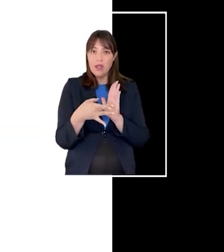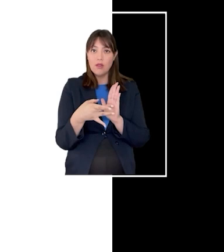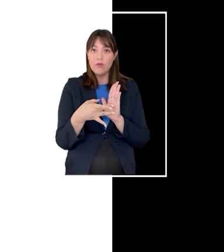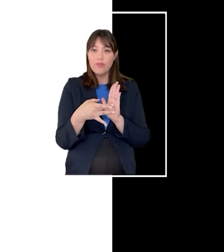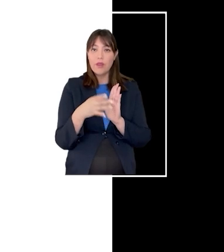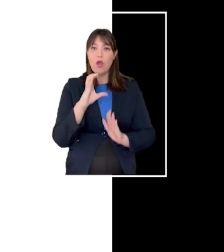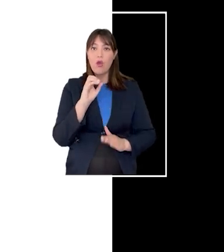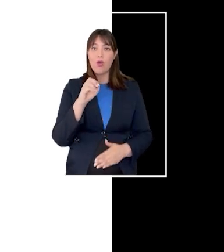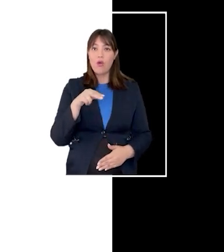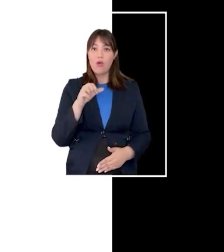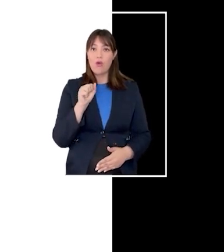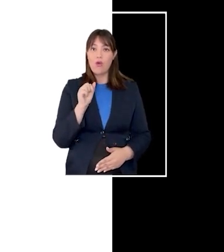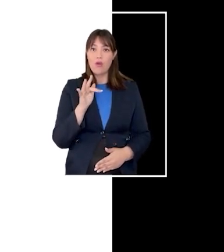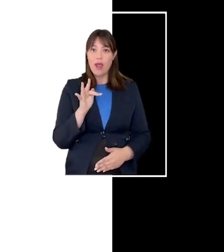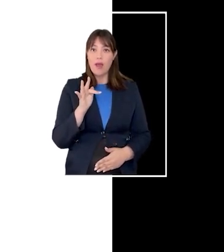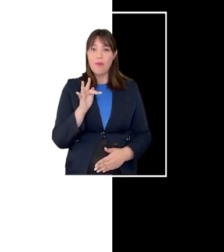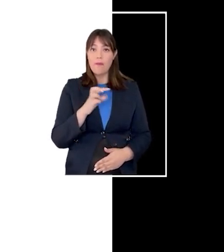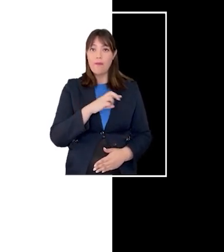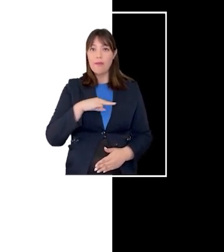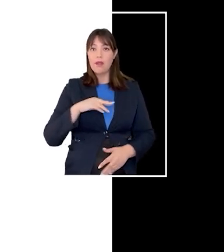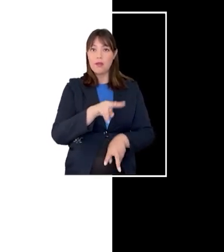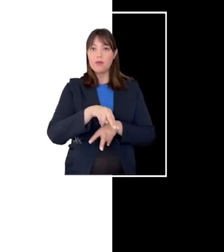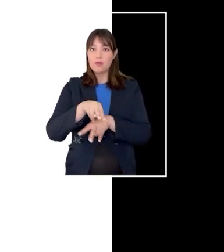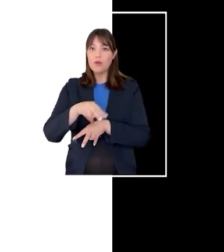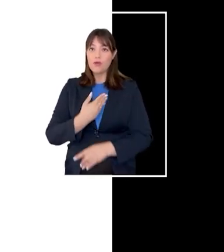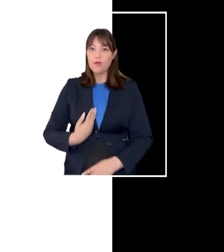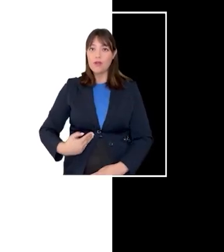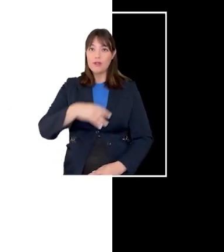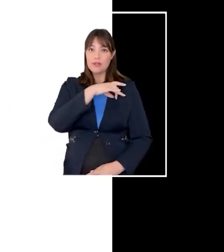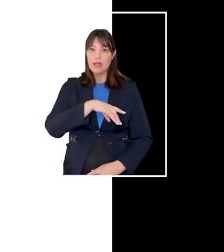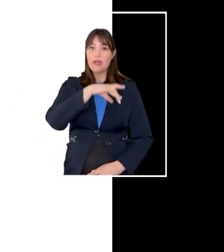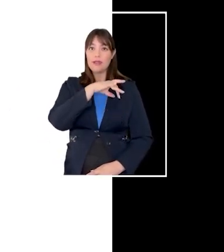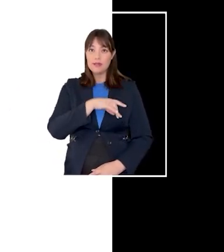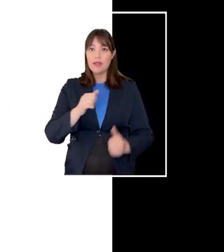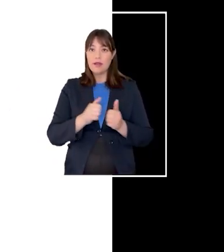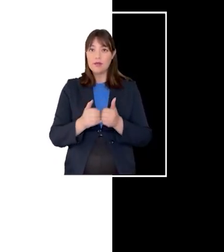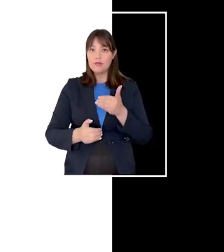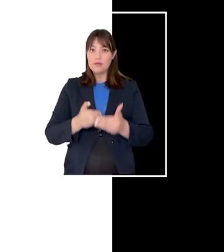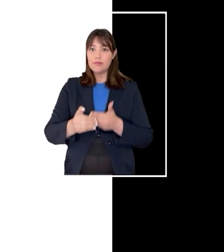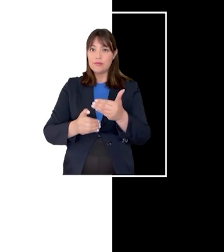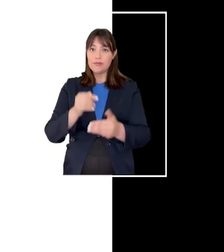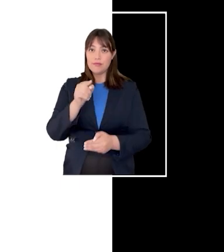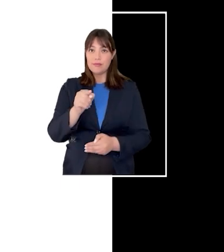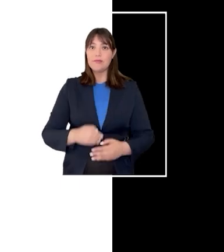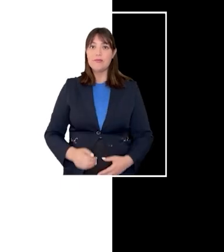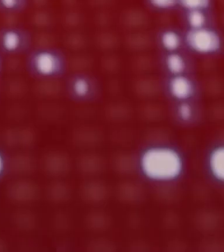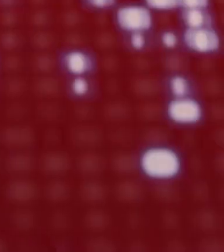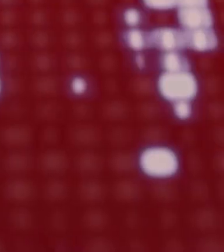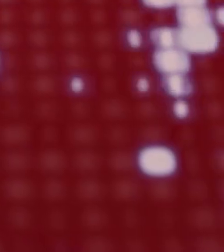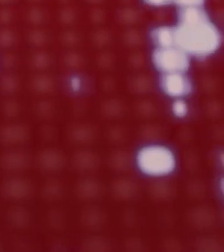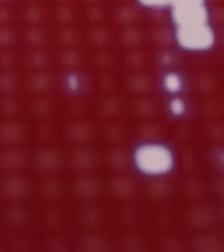CONAF, Ministerio de Agricultura, Gobierno de Chile. Chile avanza contigo.